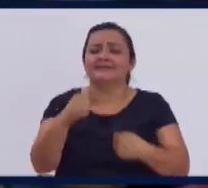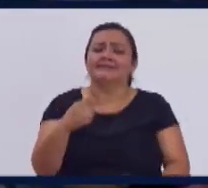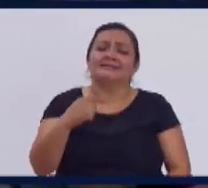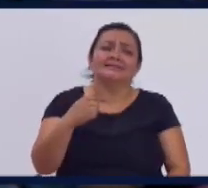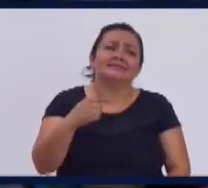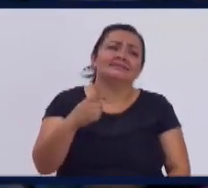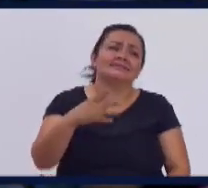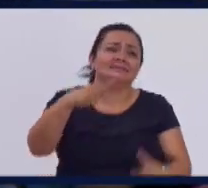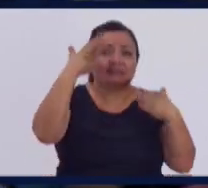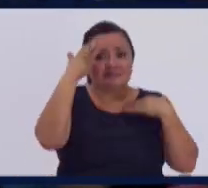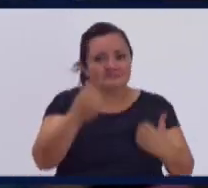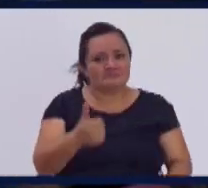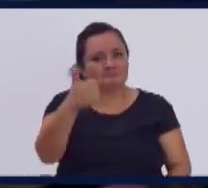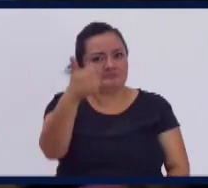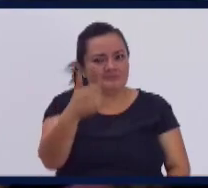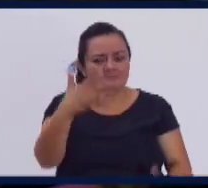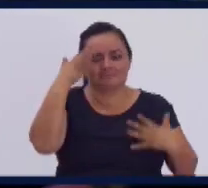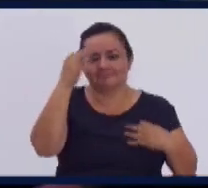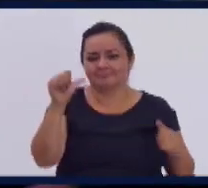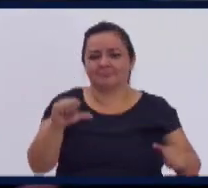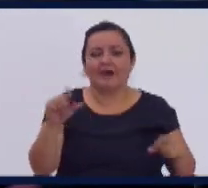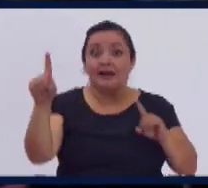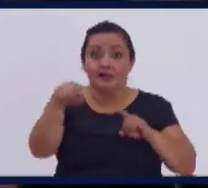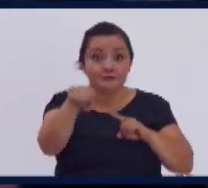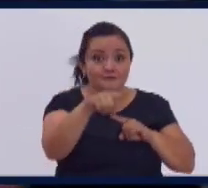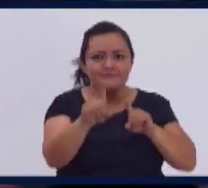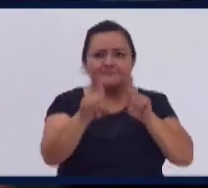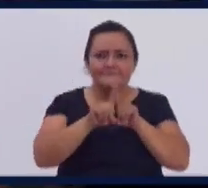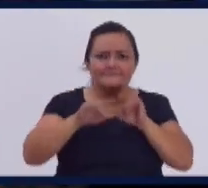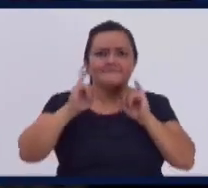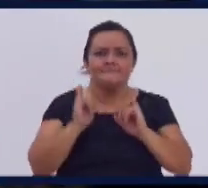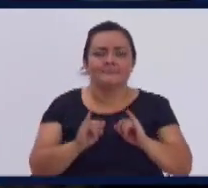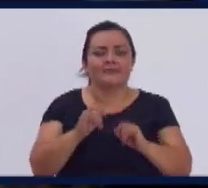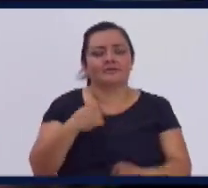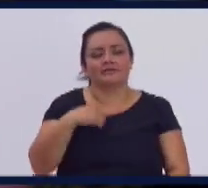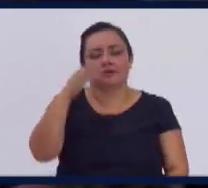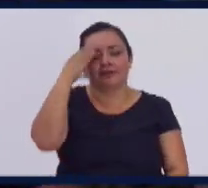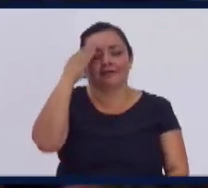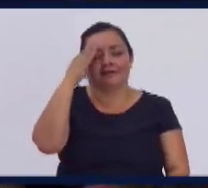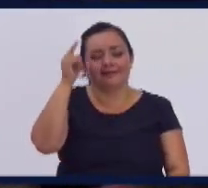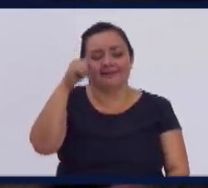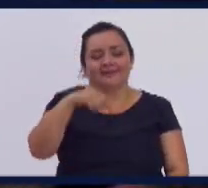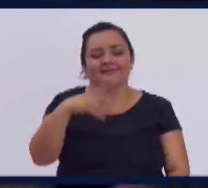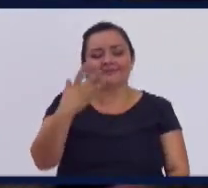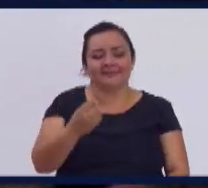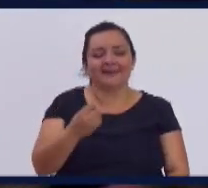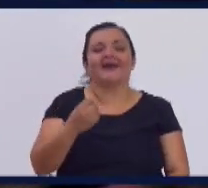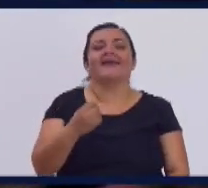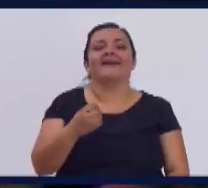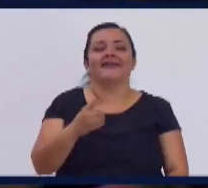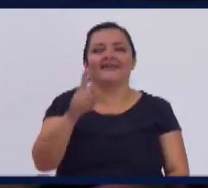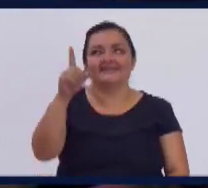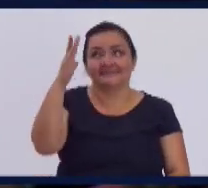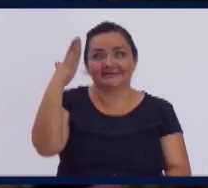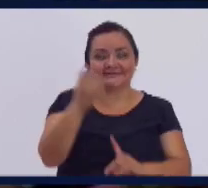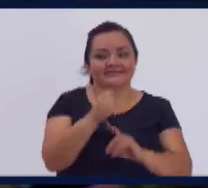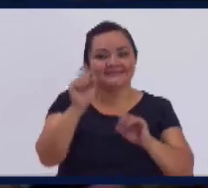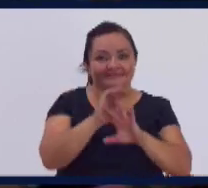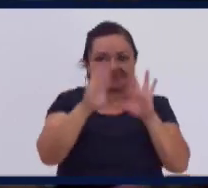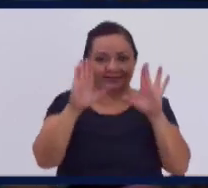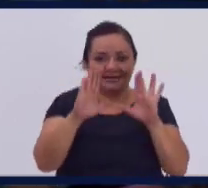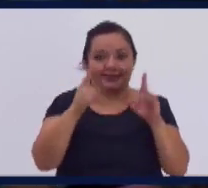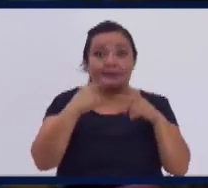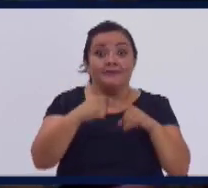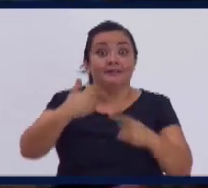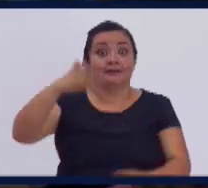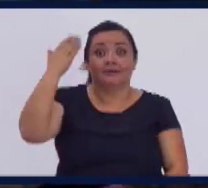en mis aciertos y desaciertos. Hoy puedo decir con seguridad, yo sé por qué Dios me trajo a este lugar. Pero tal